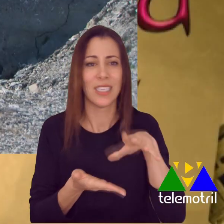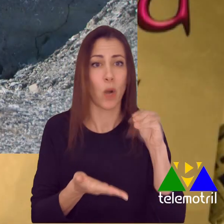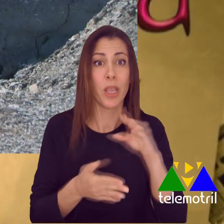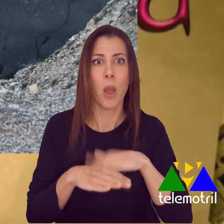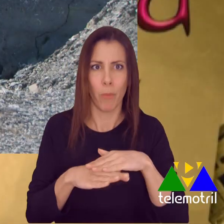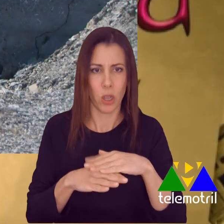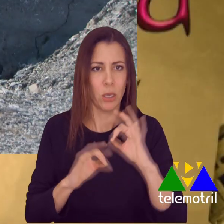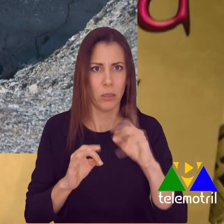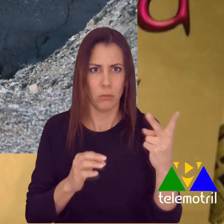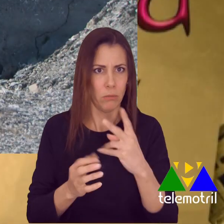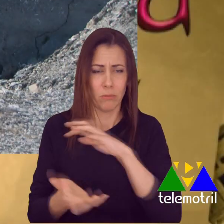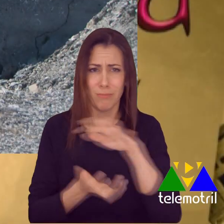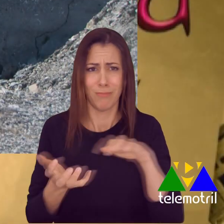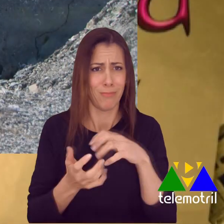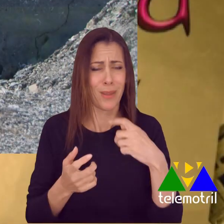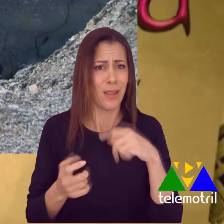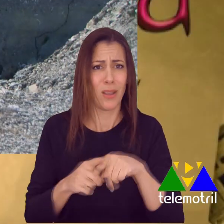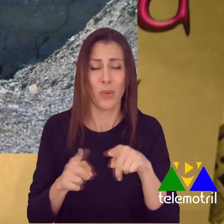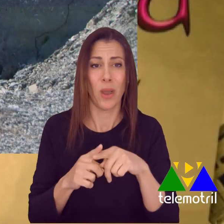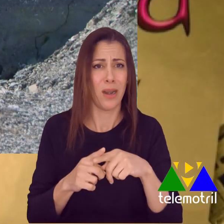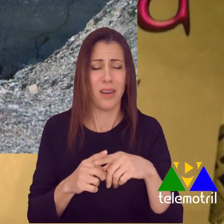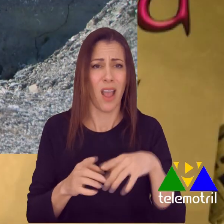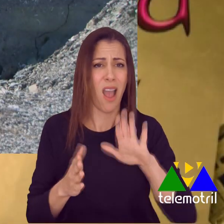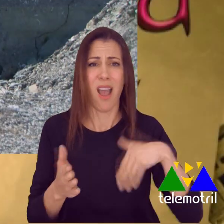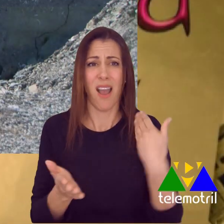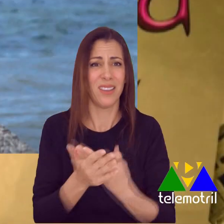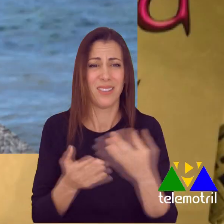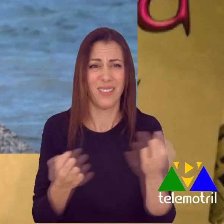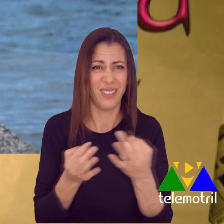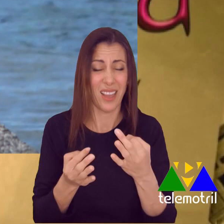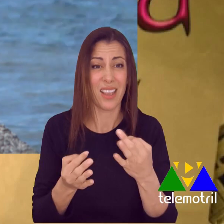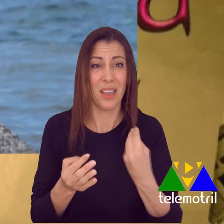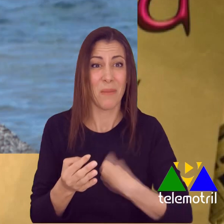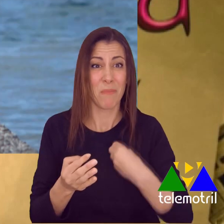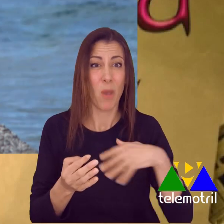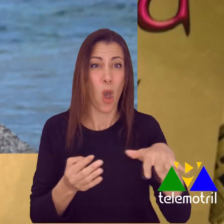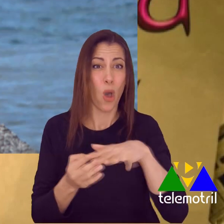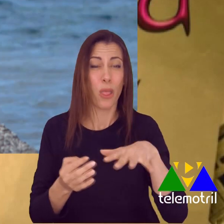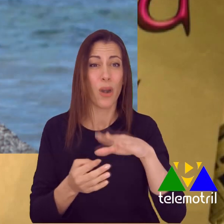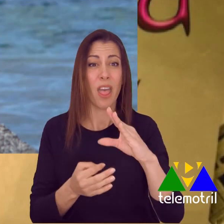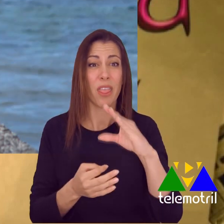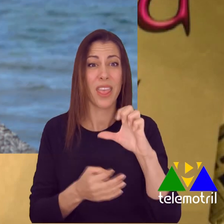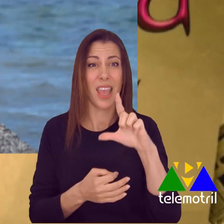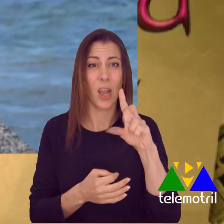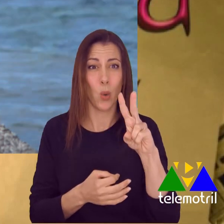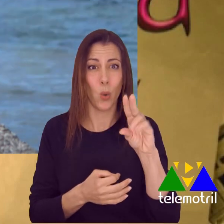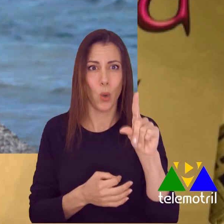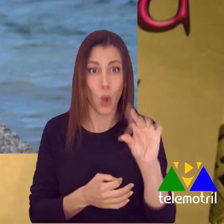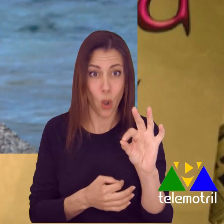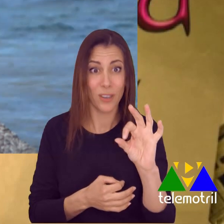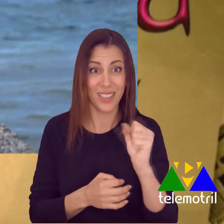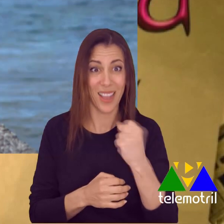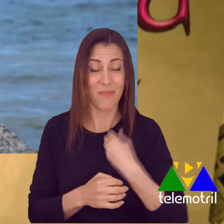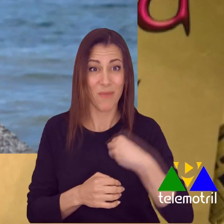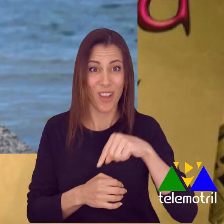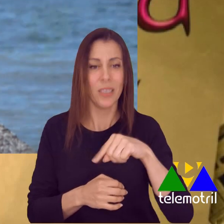porque peleaban, los salobreñeros peleaban hasta que la Algaida, el pago de la Algaida, que es donde está la celulosa, también decían que era suyo. También, también. ¿no? Es